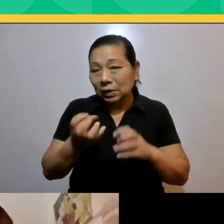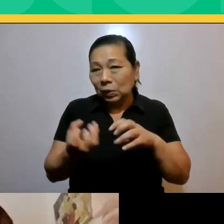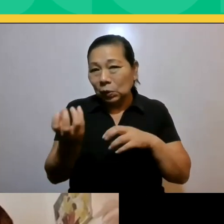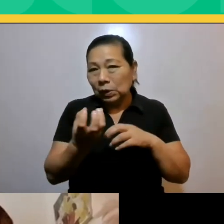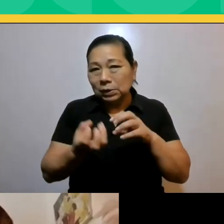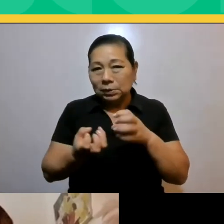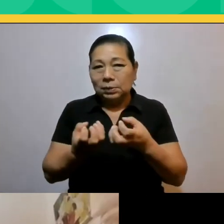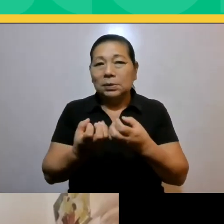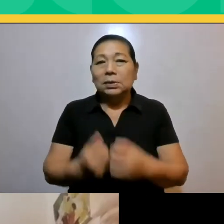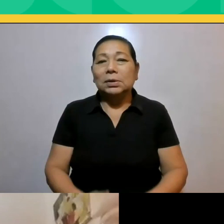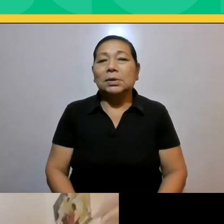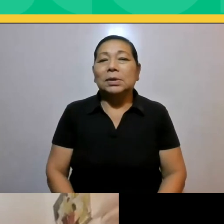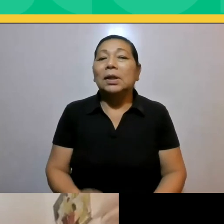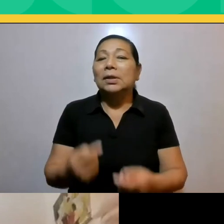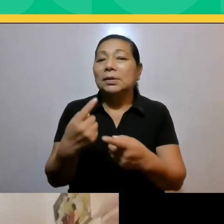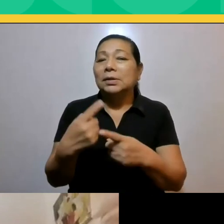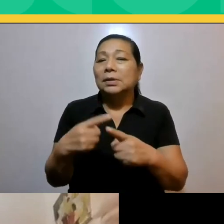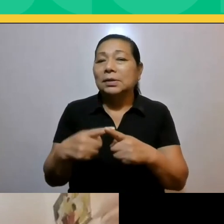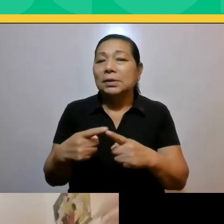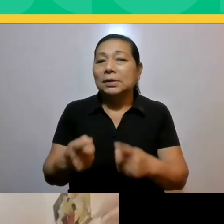de diferentes